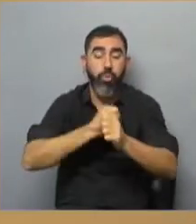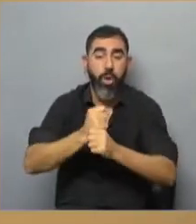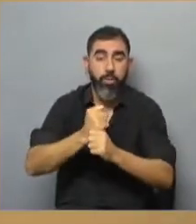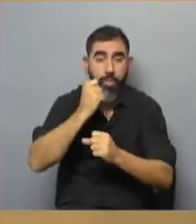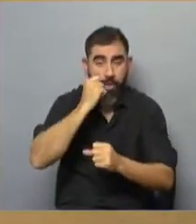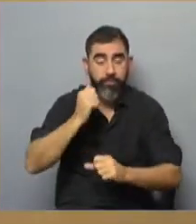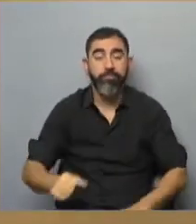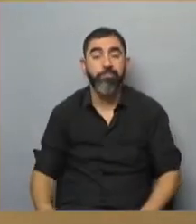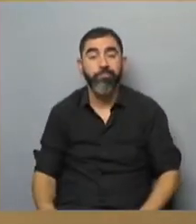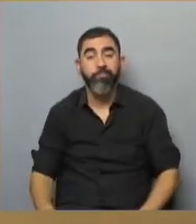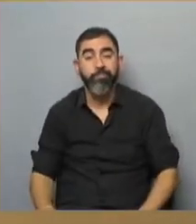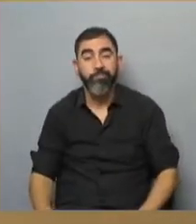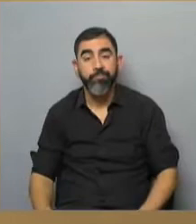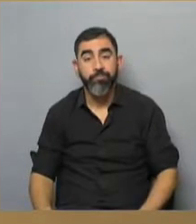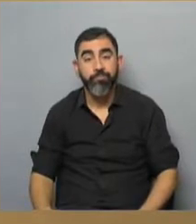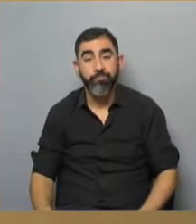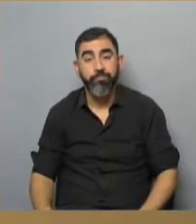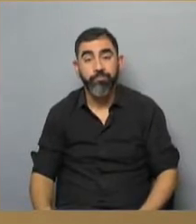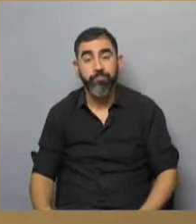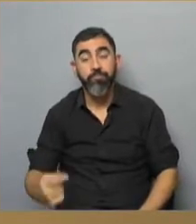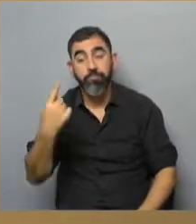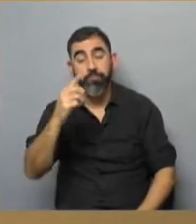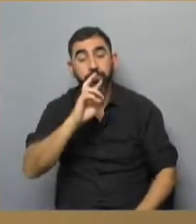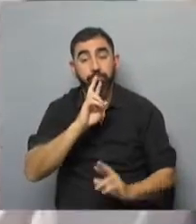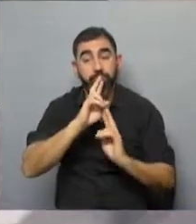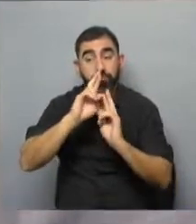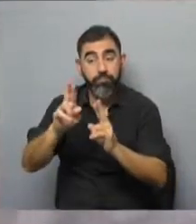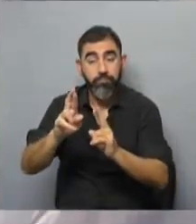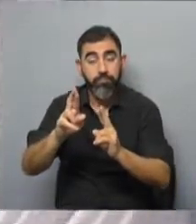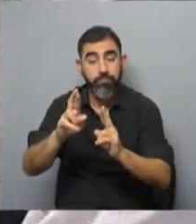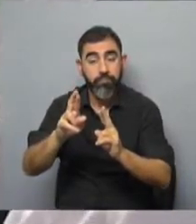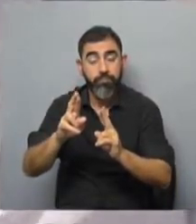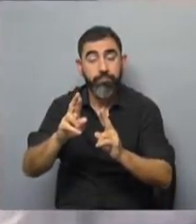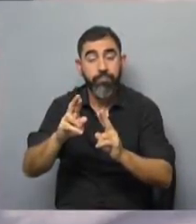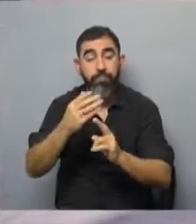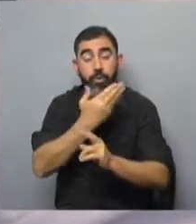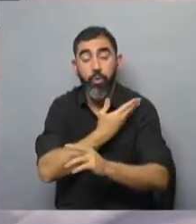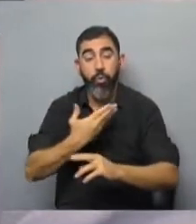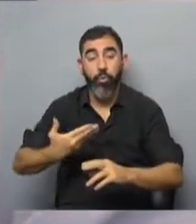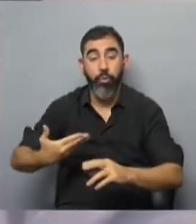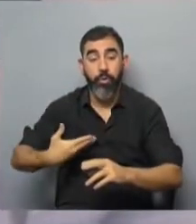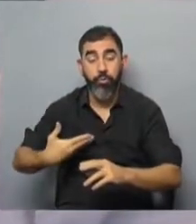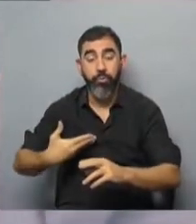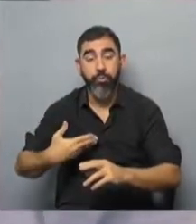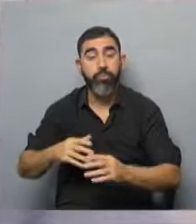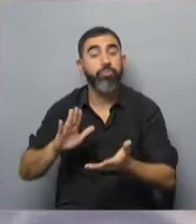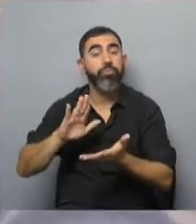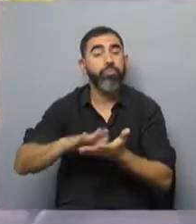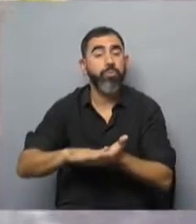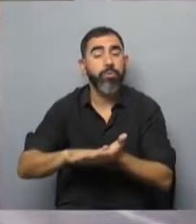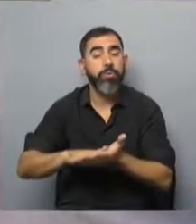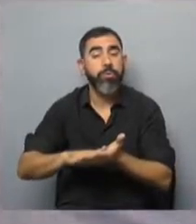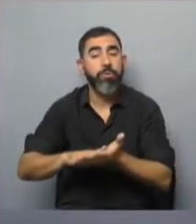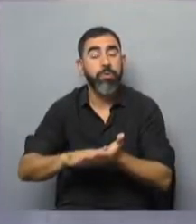este aspecto, una de las respuestas que se dará por parte del Poder Ejecutivo habla de que